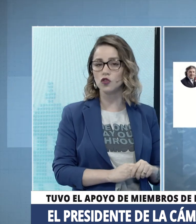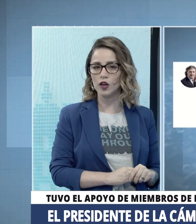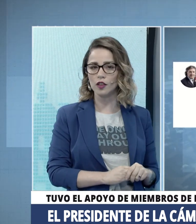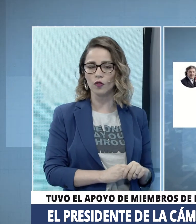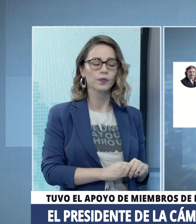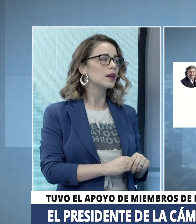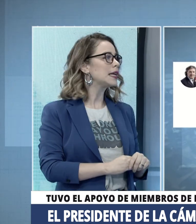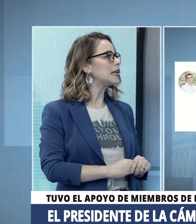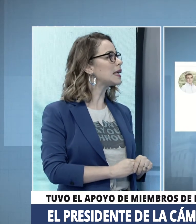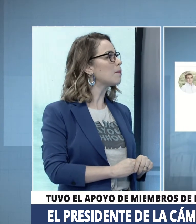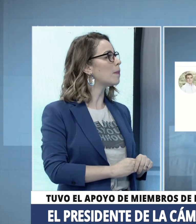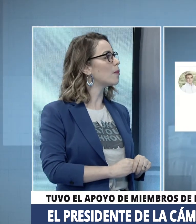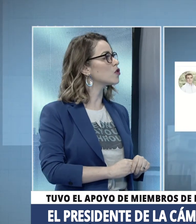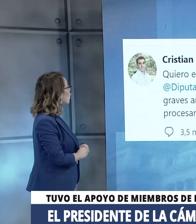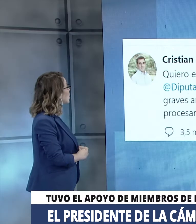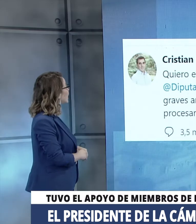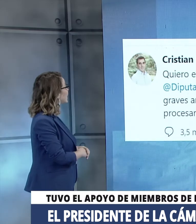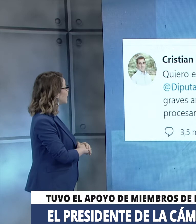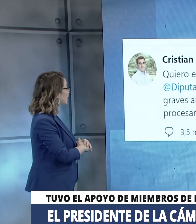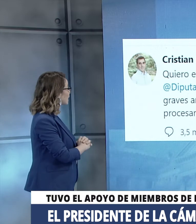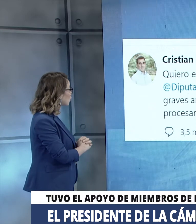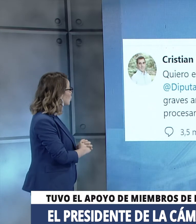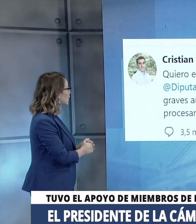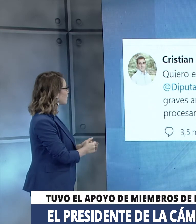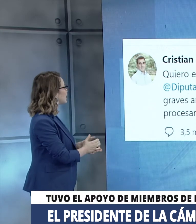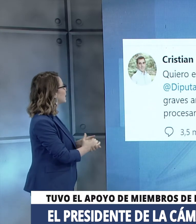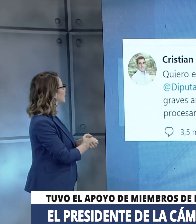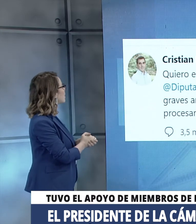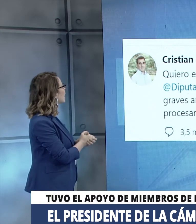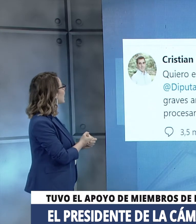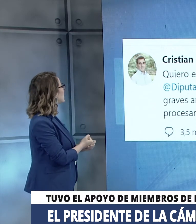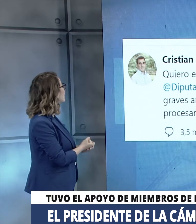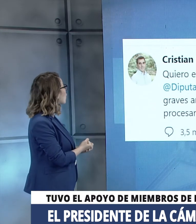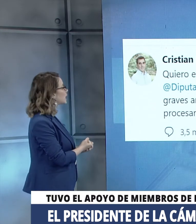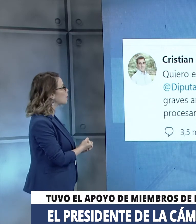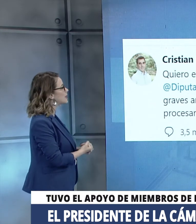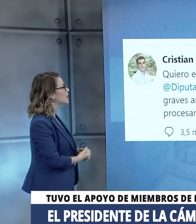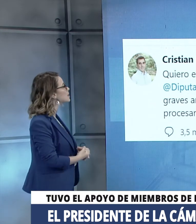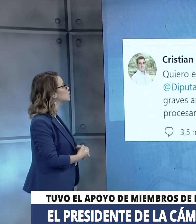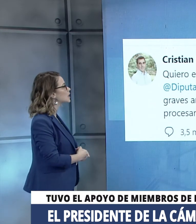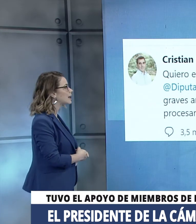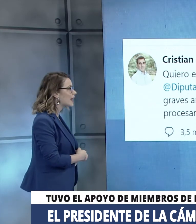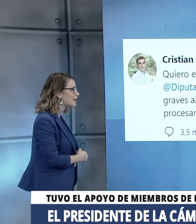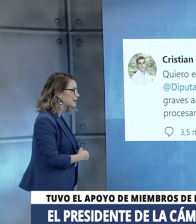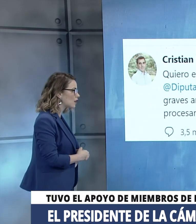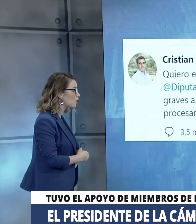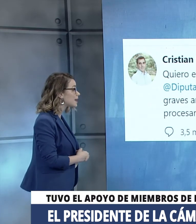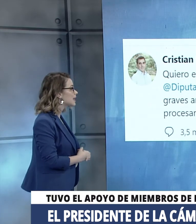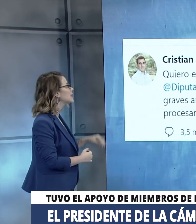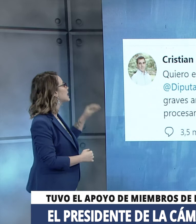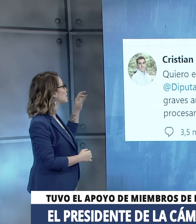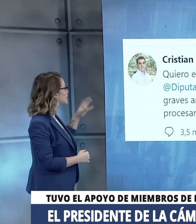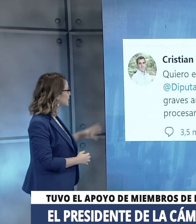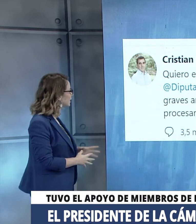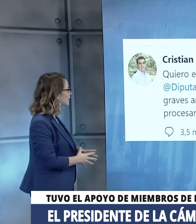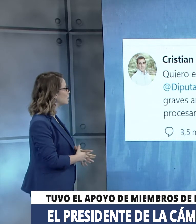democrático sólido. Y vamos con la de Cristian Ritondo, el jefe de la banca del PRO. Quiero expresar mi solidaridad a Sergio